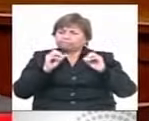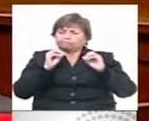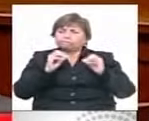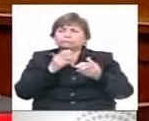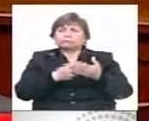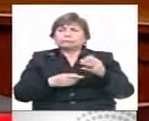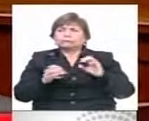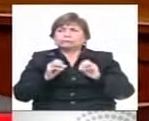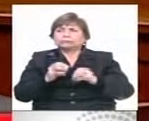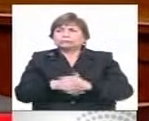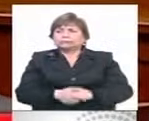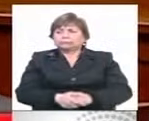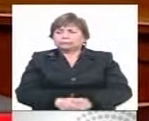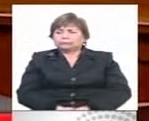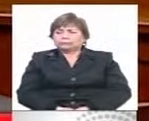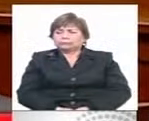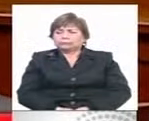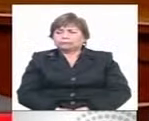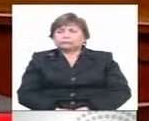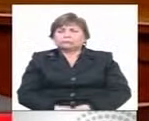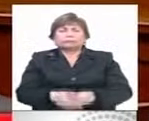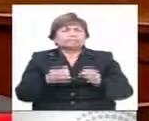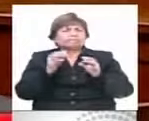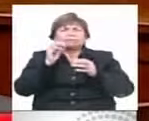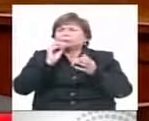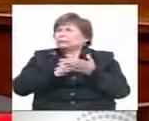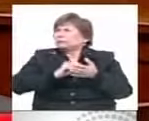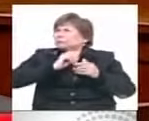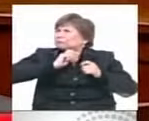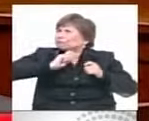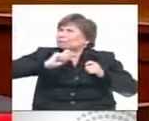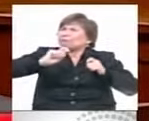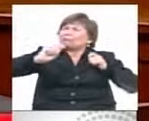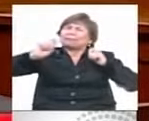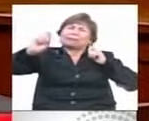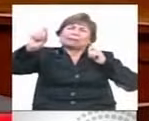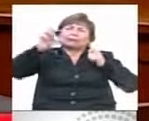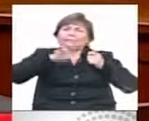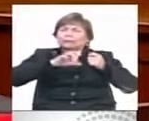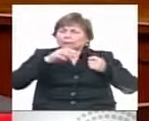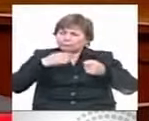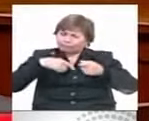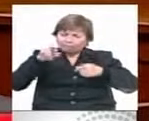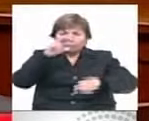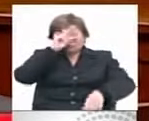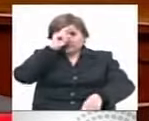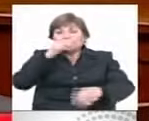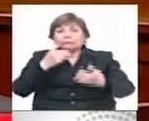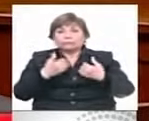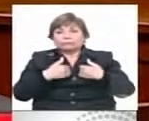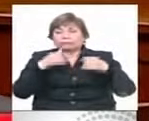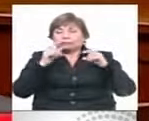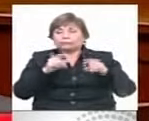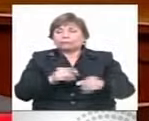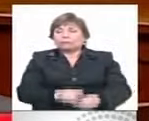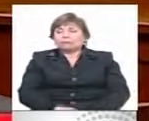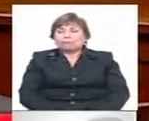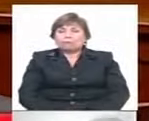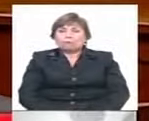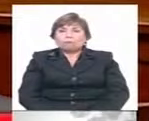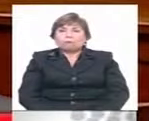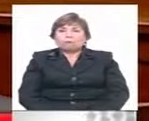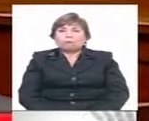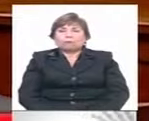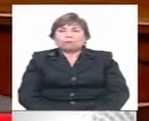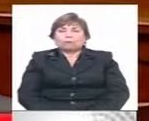funcionamiento el nuevo hospital en el distrito más poblado del país, San Juan del Lurigancho. Será un hospital que tendrá un